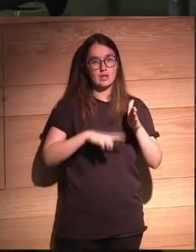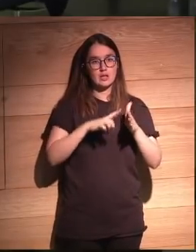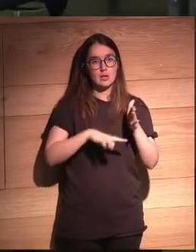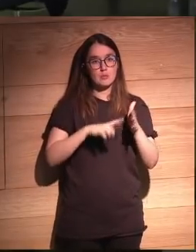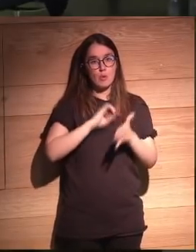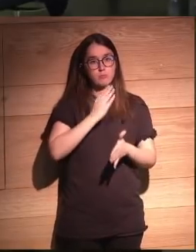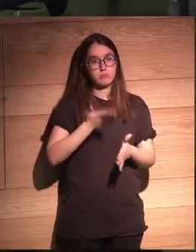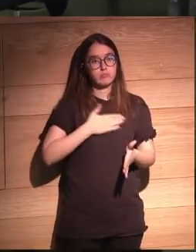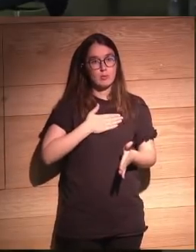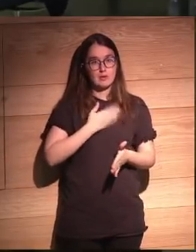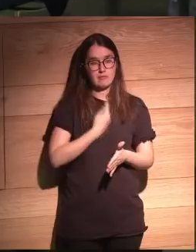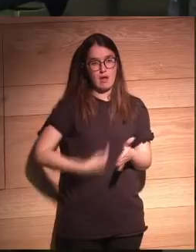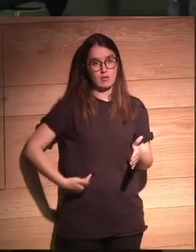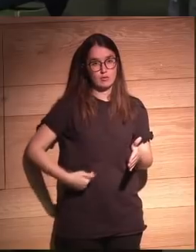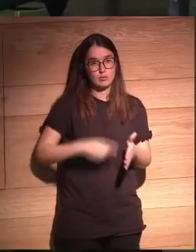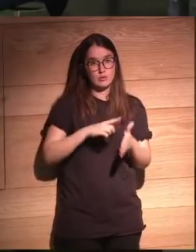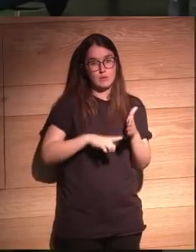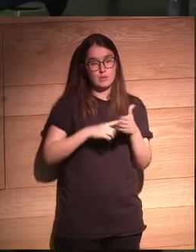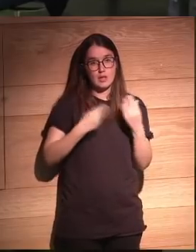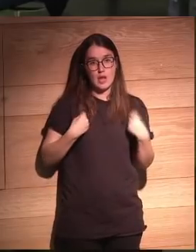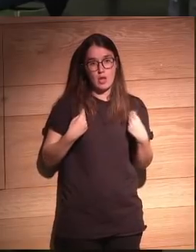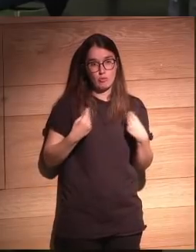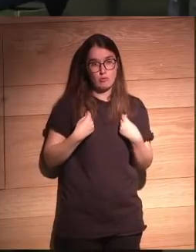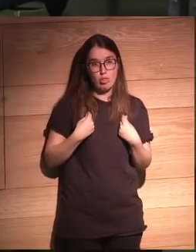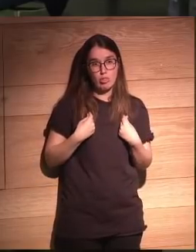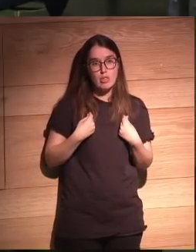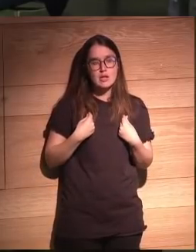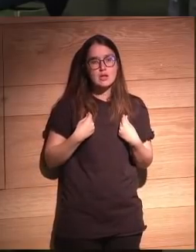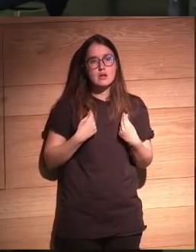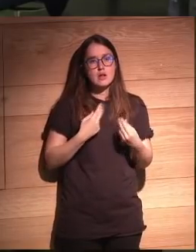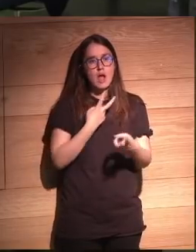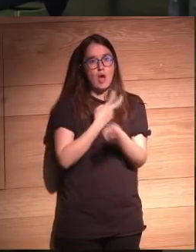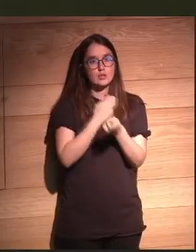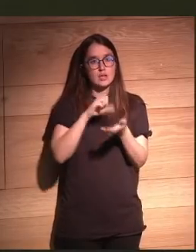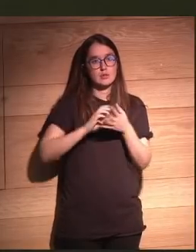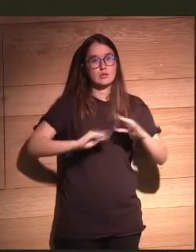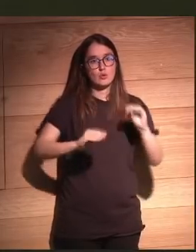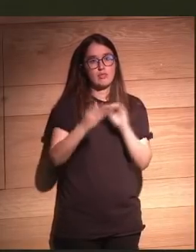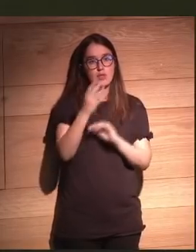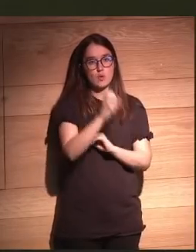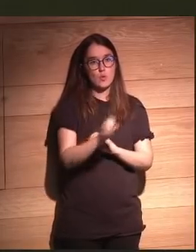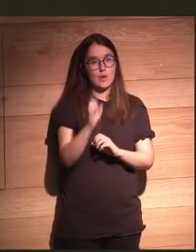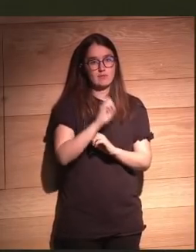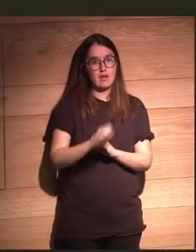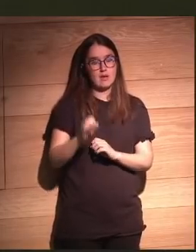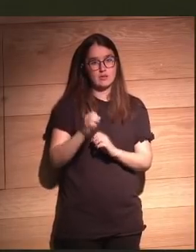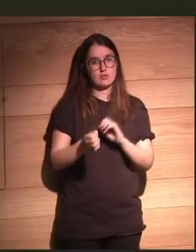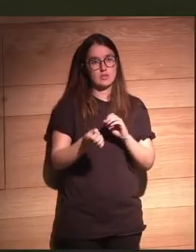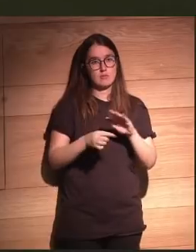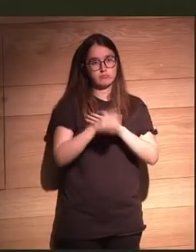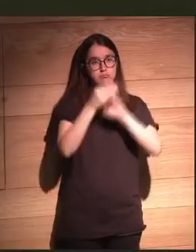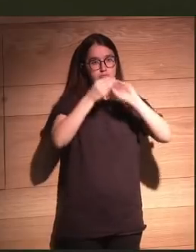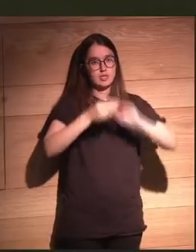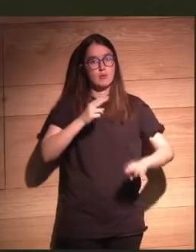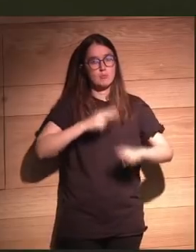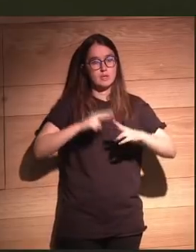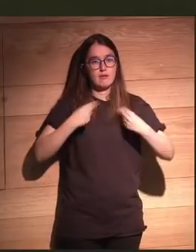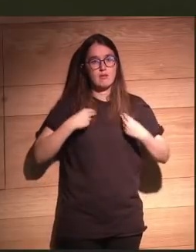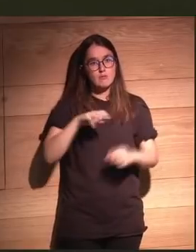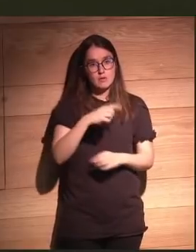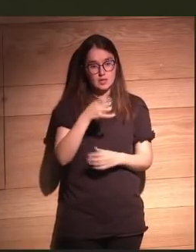grandes propietarios de vivienda en esa ciudad. Claro, Viena lleva 50 años desarrollando su política de vivienda. El problema que hemos tenido